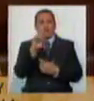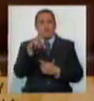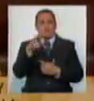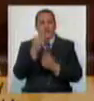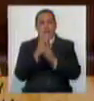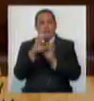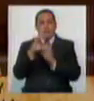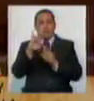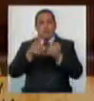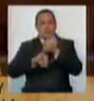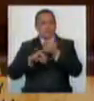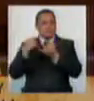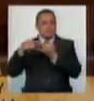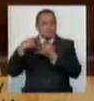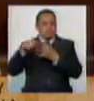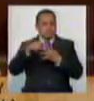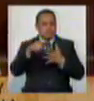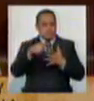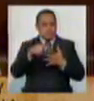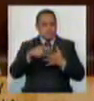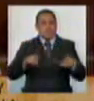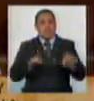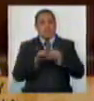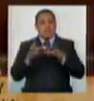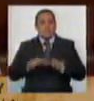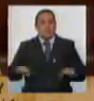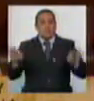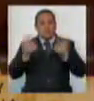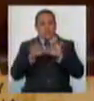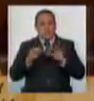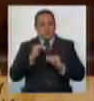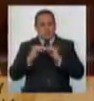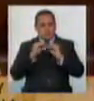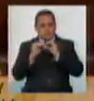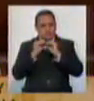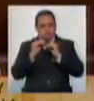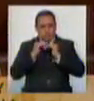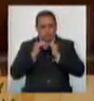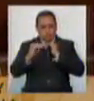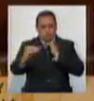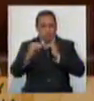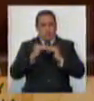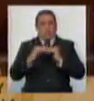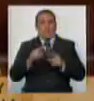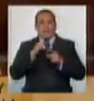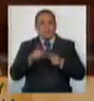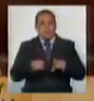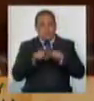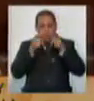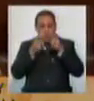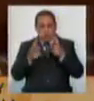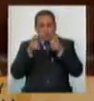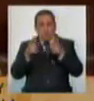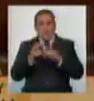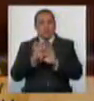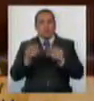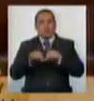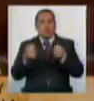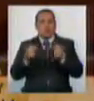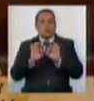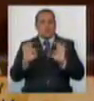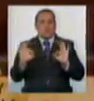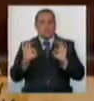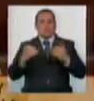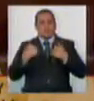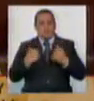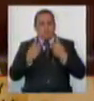otras. Pero tan importante como pavimentar estas vías es su mantenimiento. A la fecha, hemos realizado